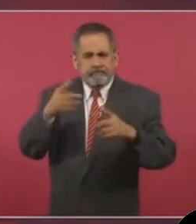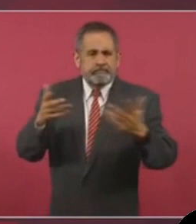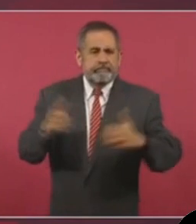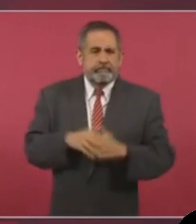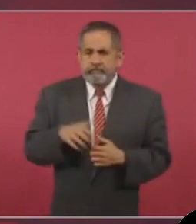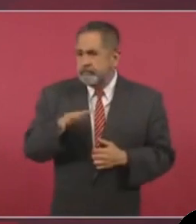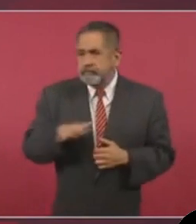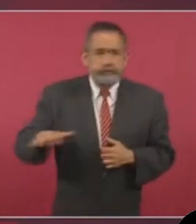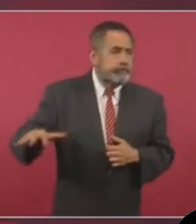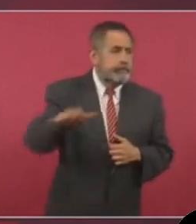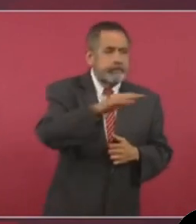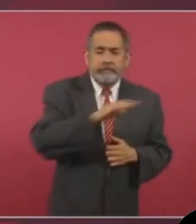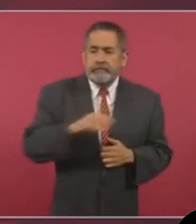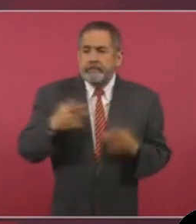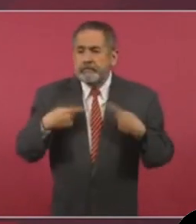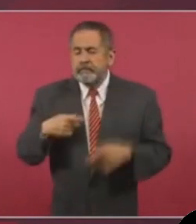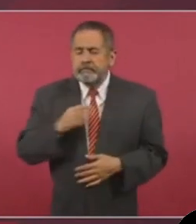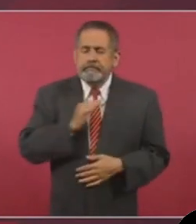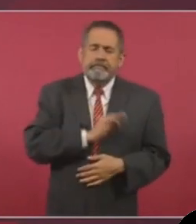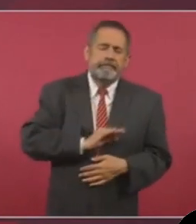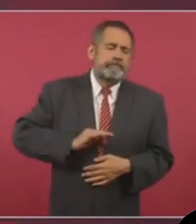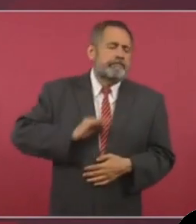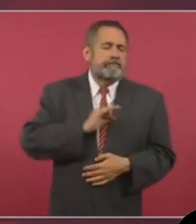la felicidad del pueblo